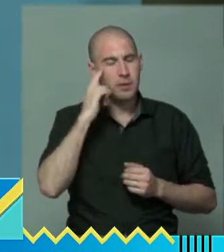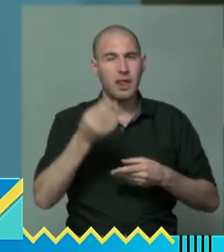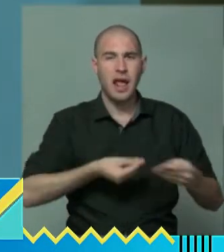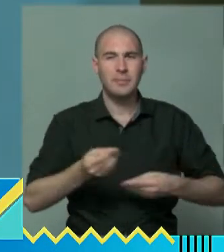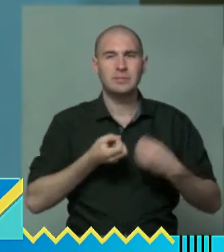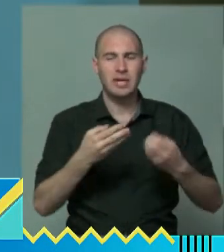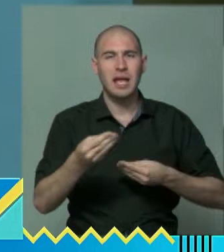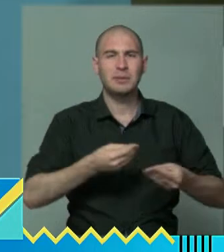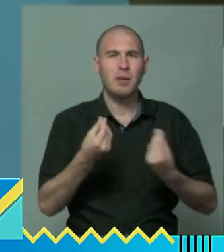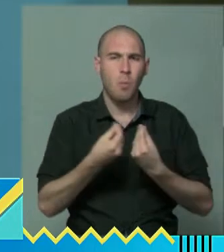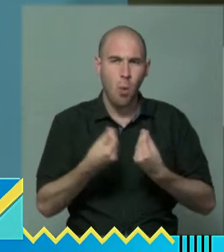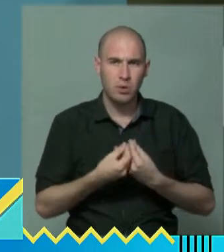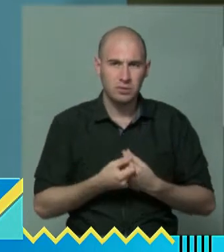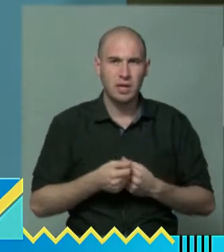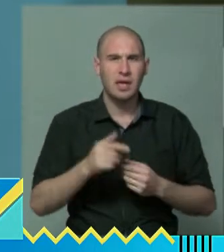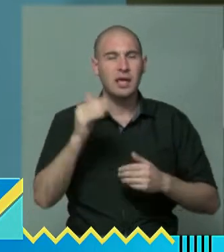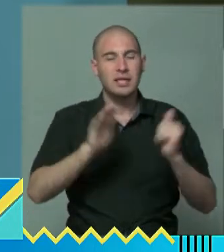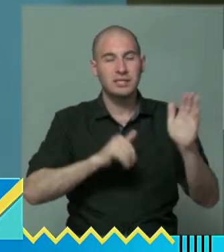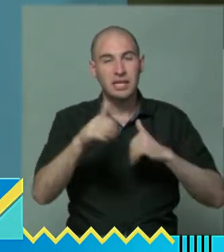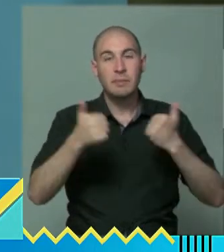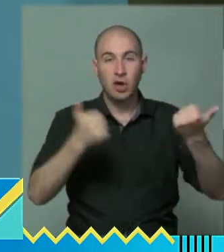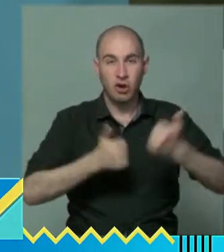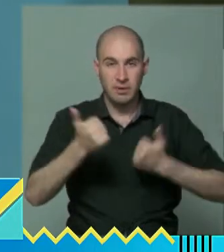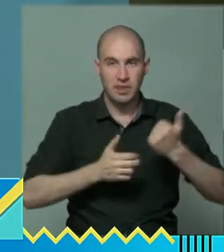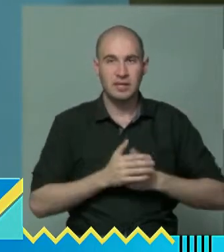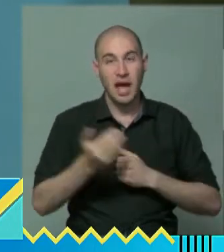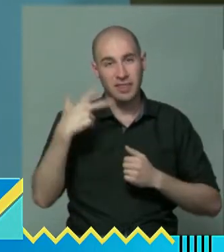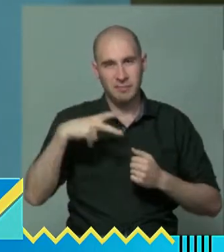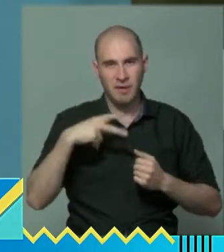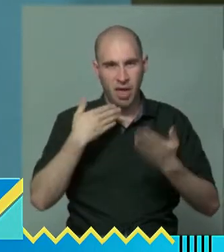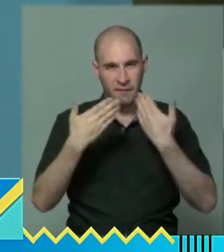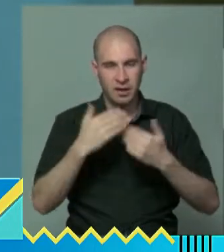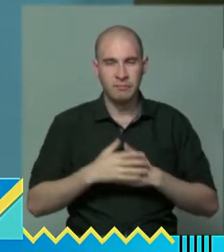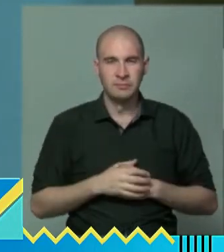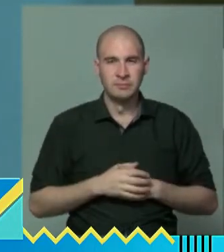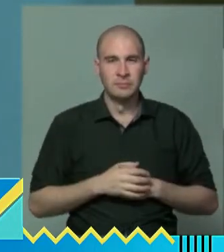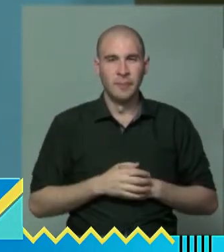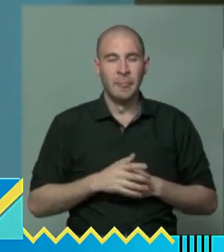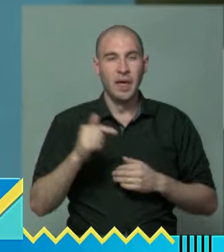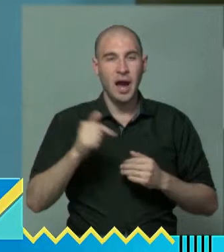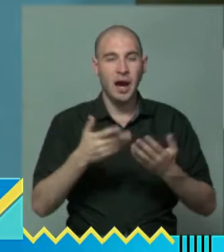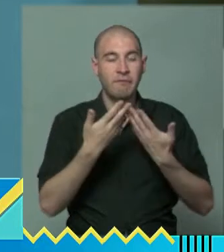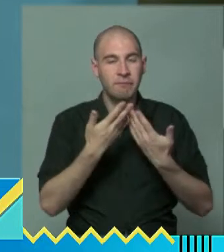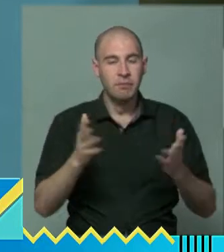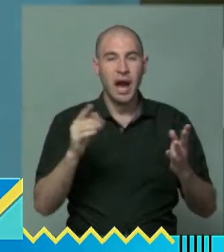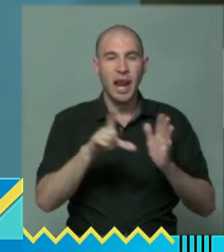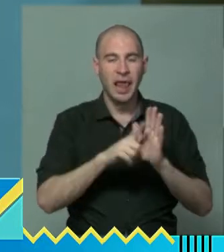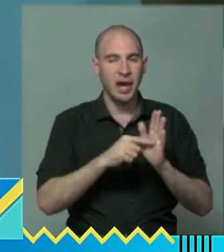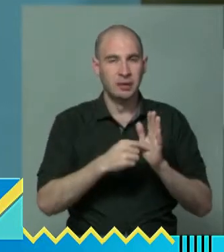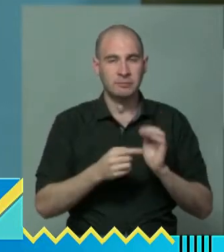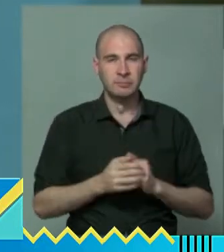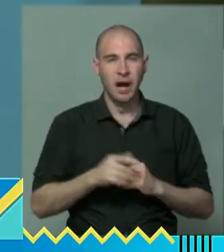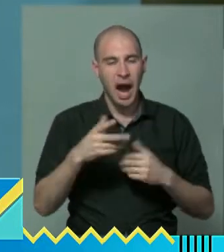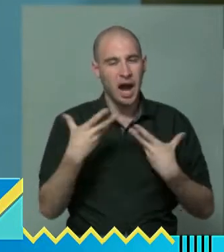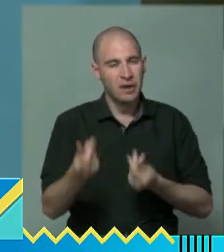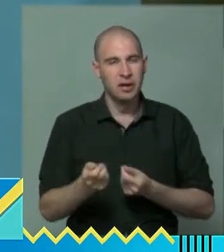porque muchas empresas al momento de licitar, y lo hablábamos fuera de aire, se va a abrir un poco el panorama. Es una ley que va a